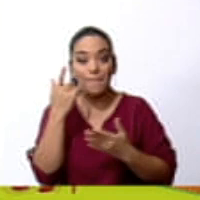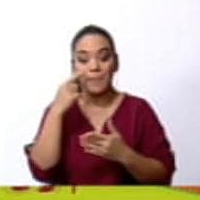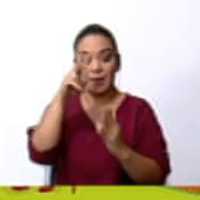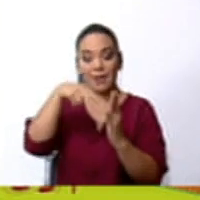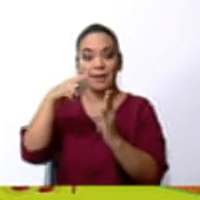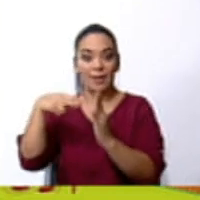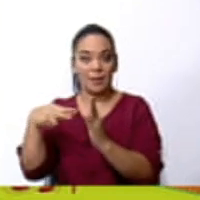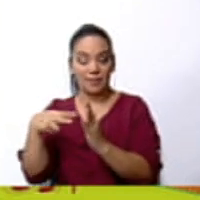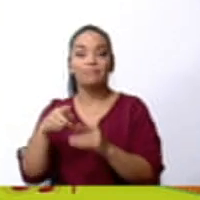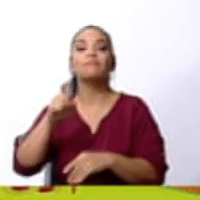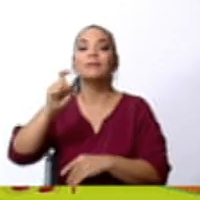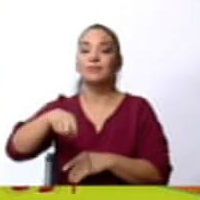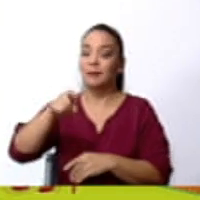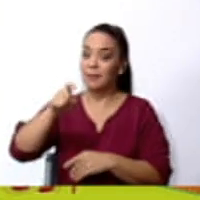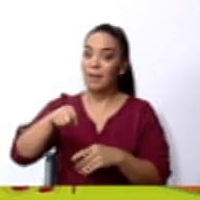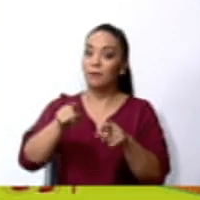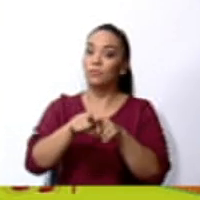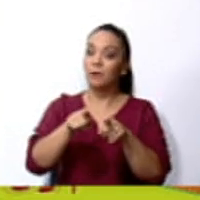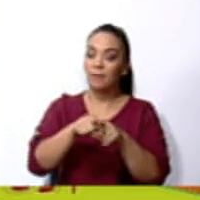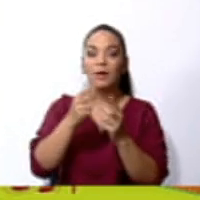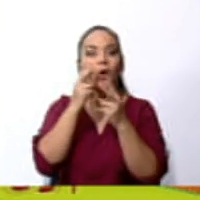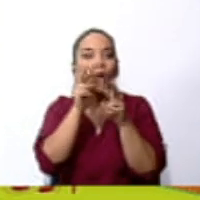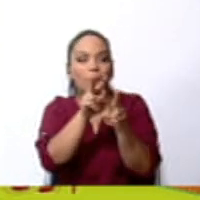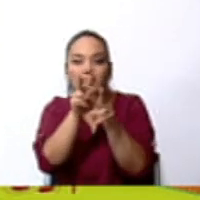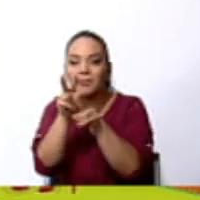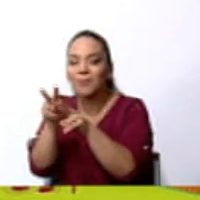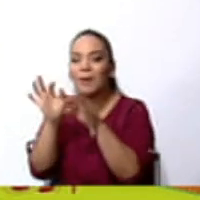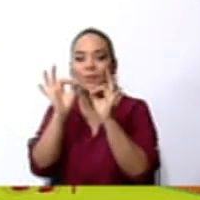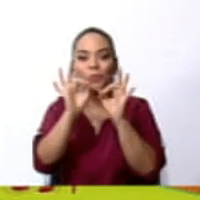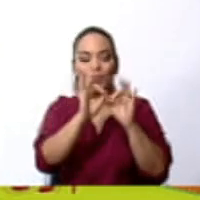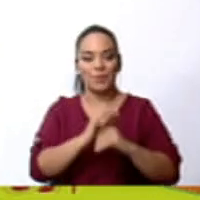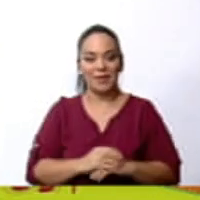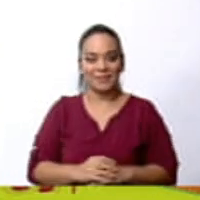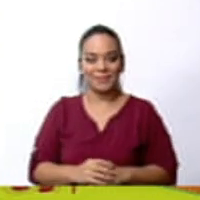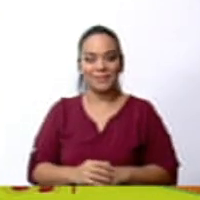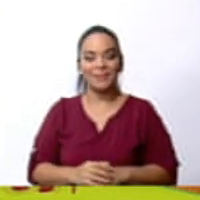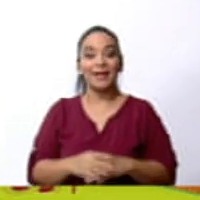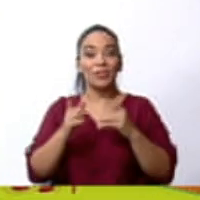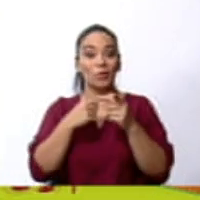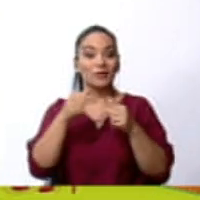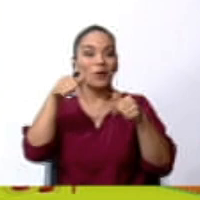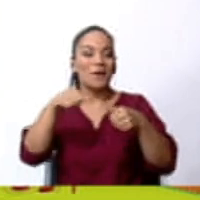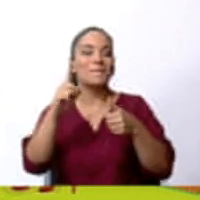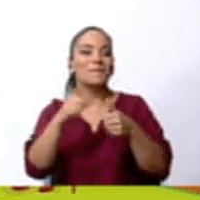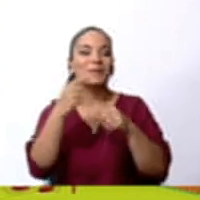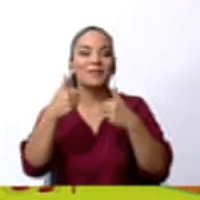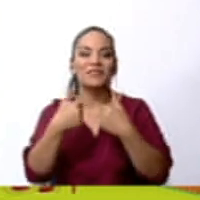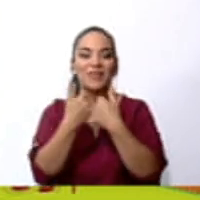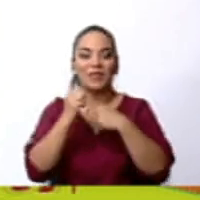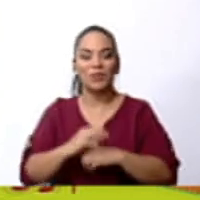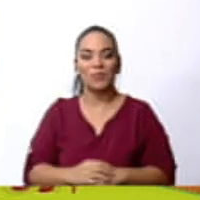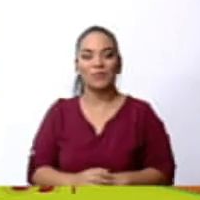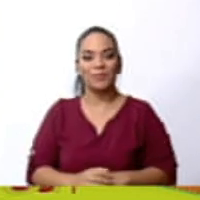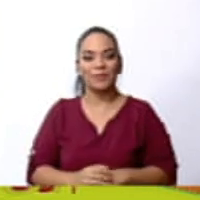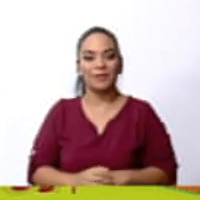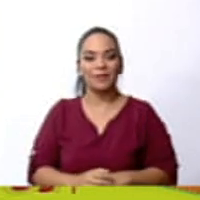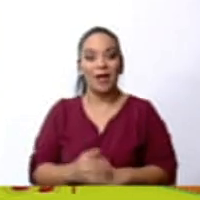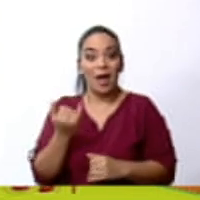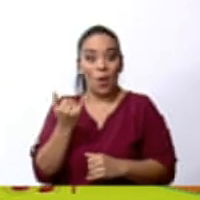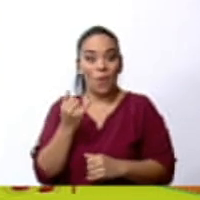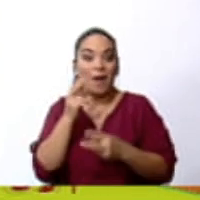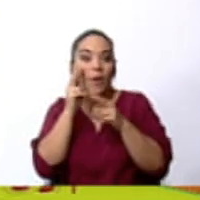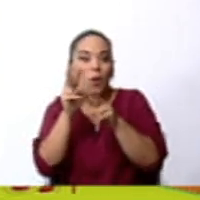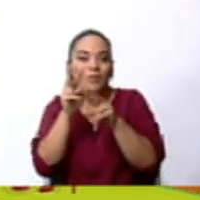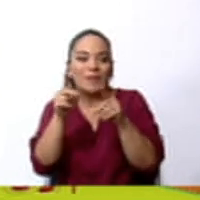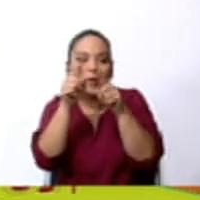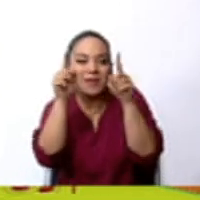leer necesitamos también observar muy bien. Así que les tengo el primer reto. Vamos a observar esta imagen y